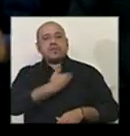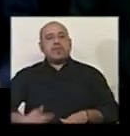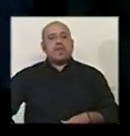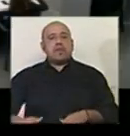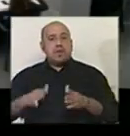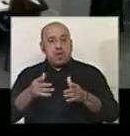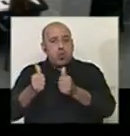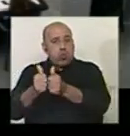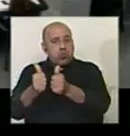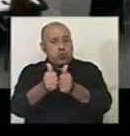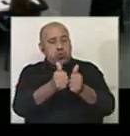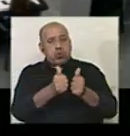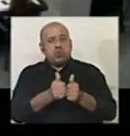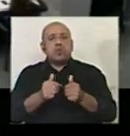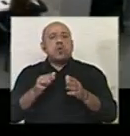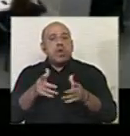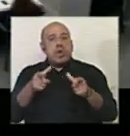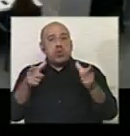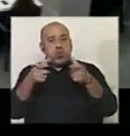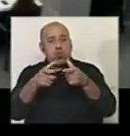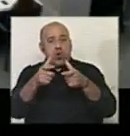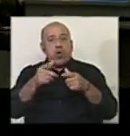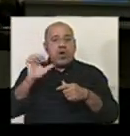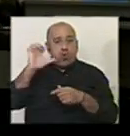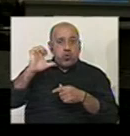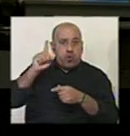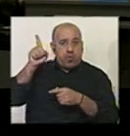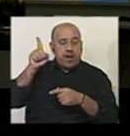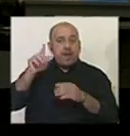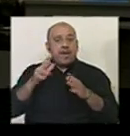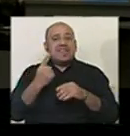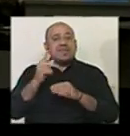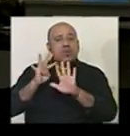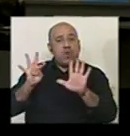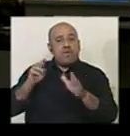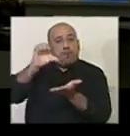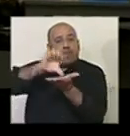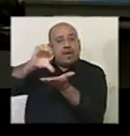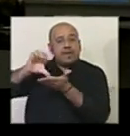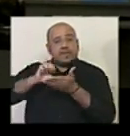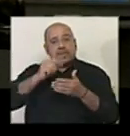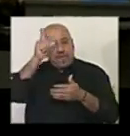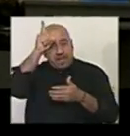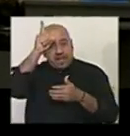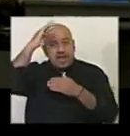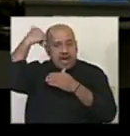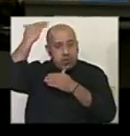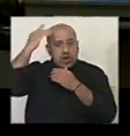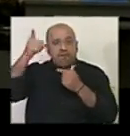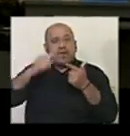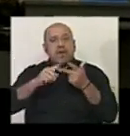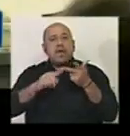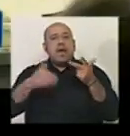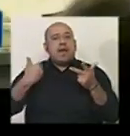nutridas comitivas. El grupo está compuesto por la Unión Europea y 19 países: Alemania, Arabia Saudita,